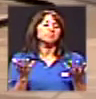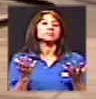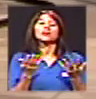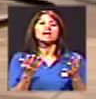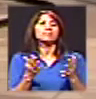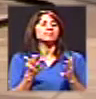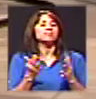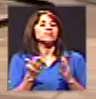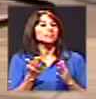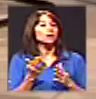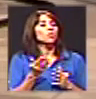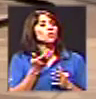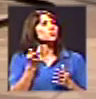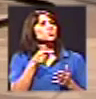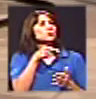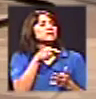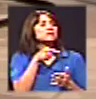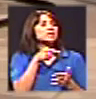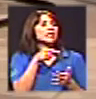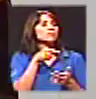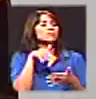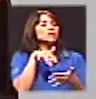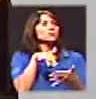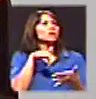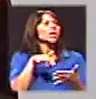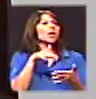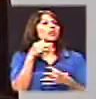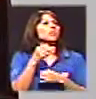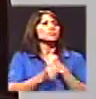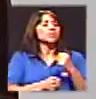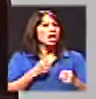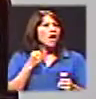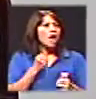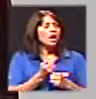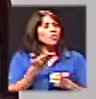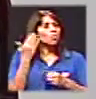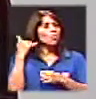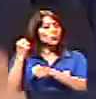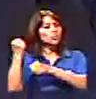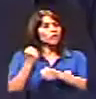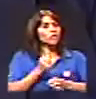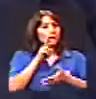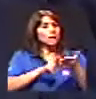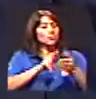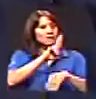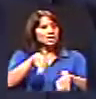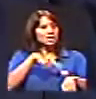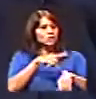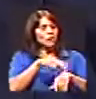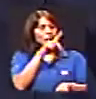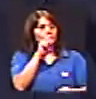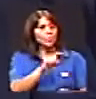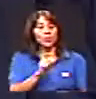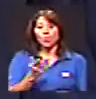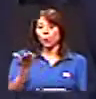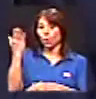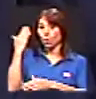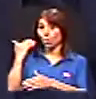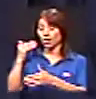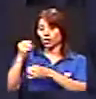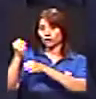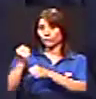¿en qué grado o año está usted cuando se funda la Universidad Nacional? Cuando la Universidad Nacional se